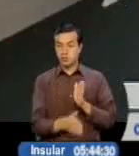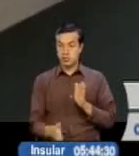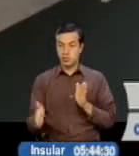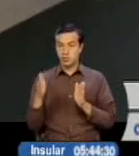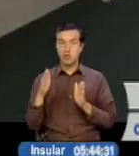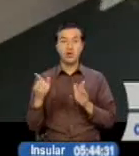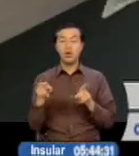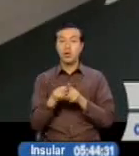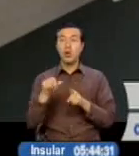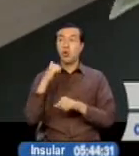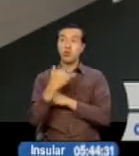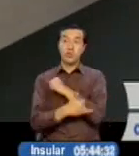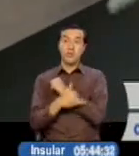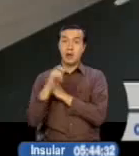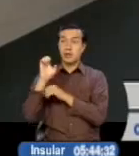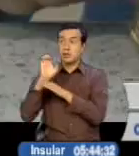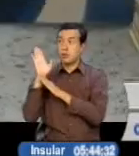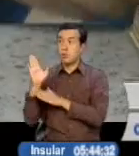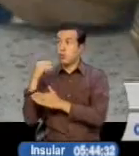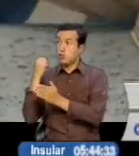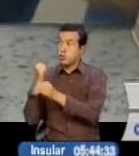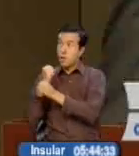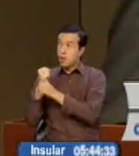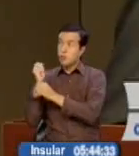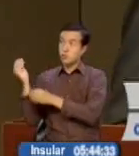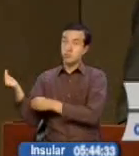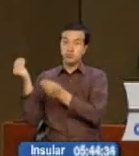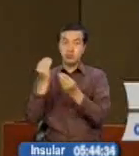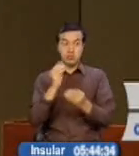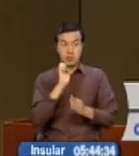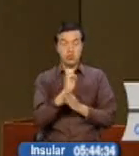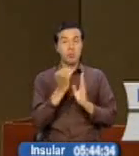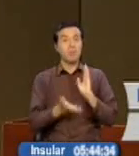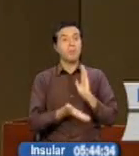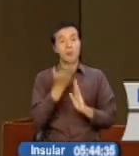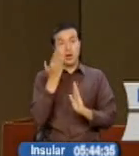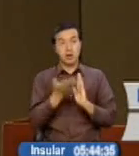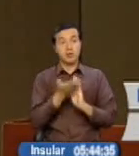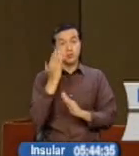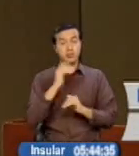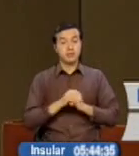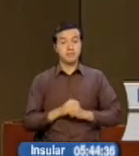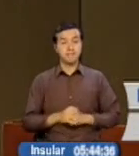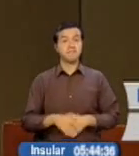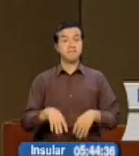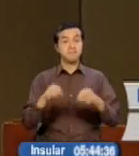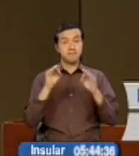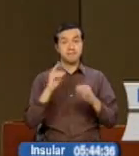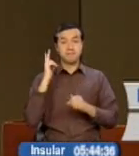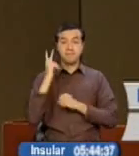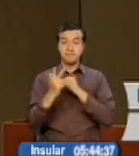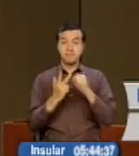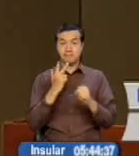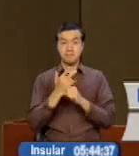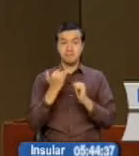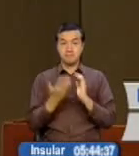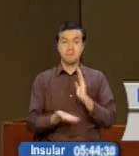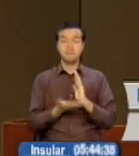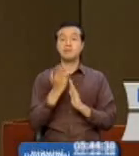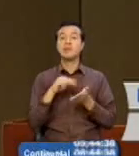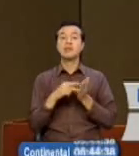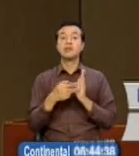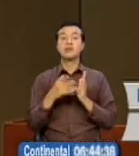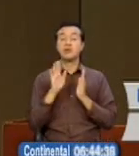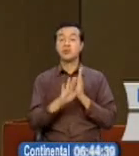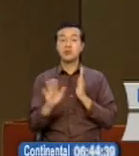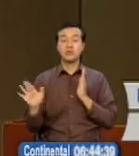flujo de remesas de migrantes aumentó, destacó el funcionario. Es el más alto de los últimos 3 años. Esto significa que la